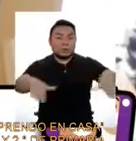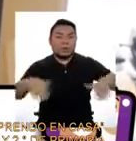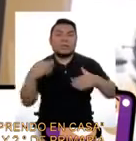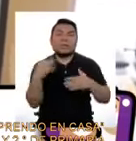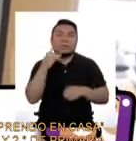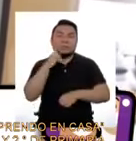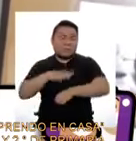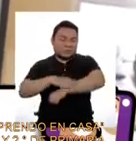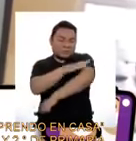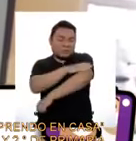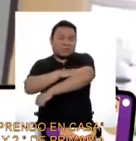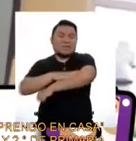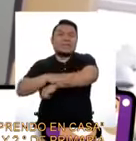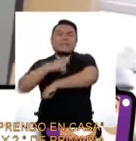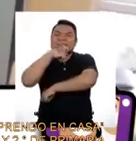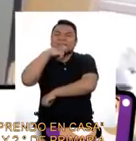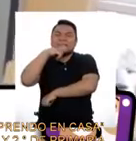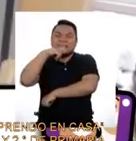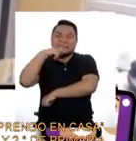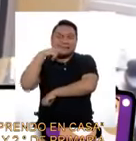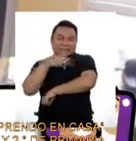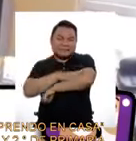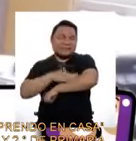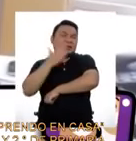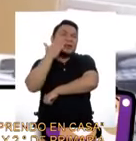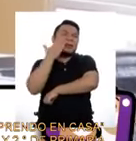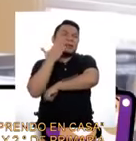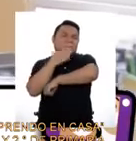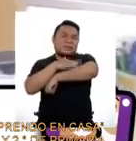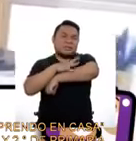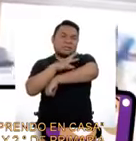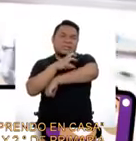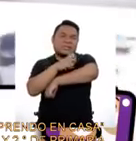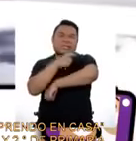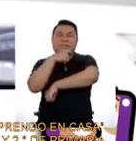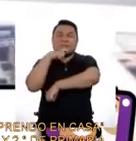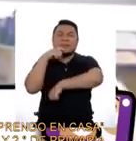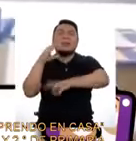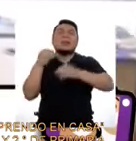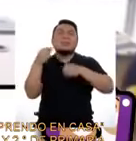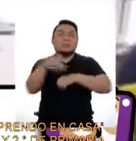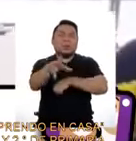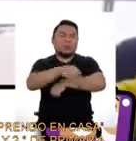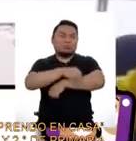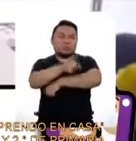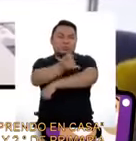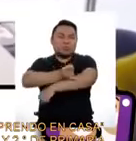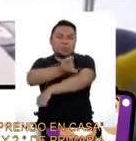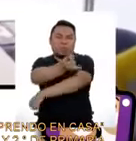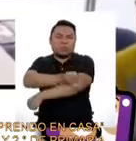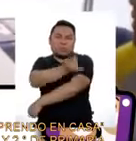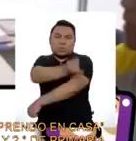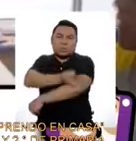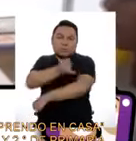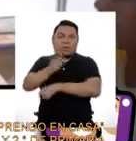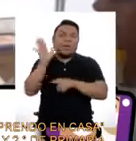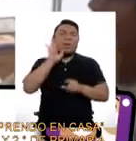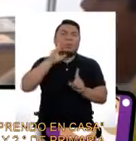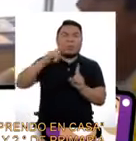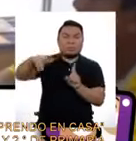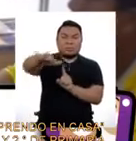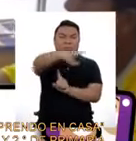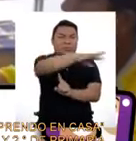te reseca, porque ya no va a permitir que tu piel se hidrate adecuadamente porque se te están pegando una serie de sustancias. Y esto,